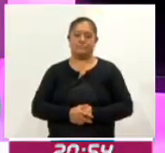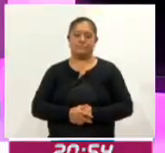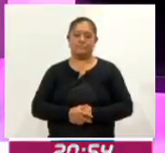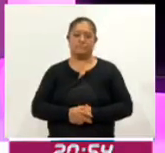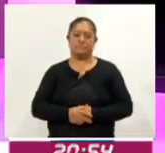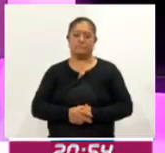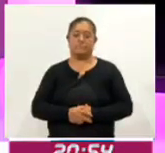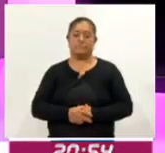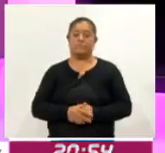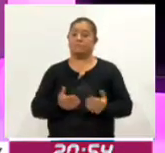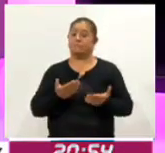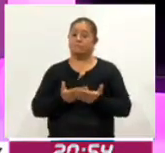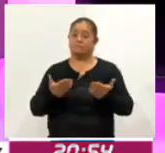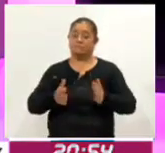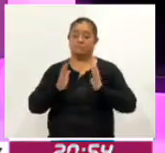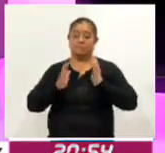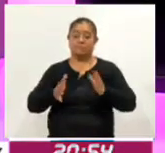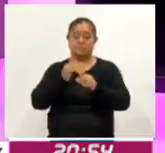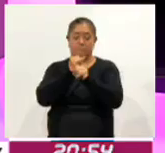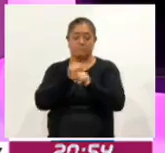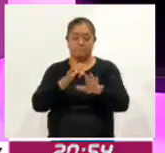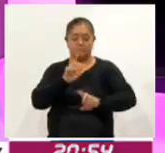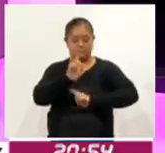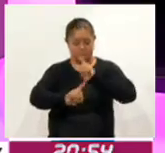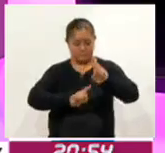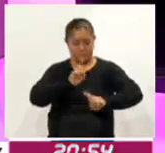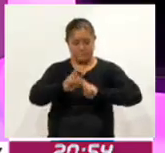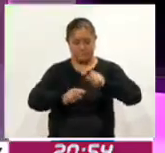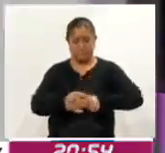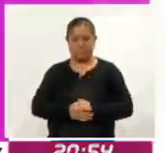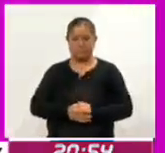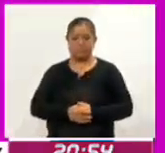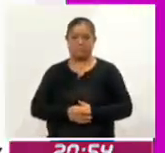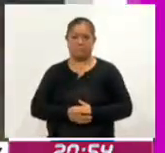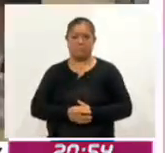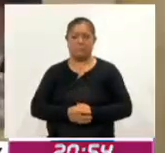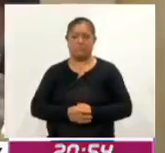Es momento de irnos con la información deportiva.